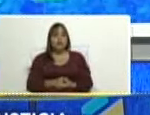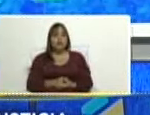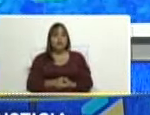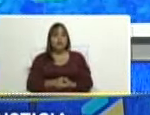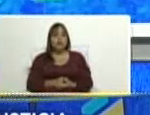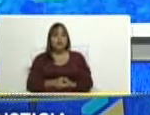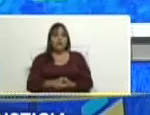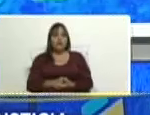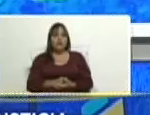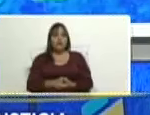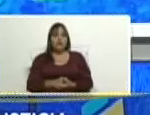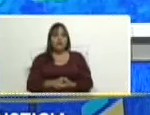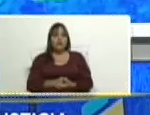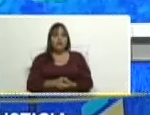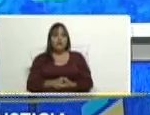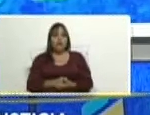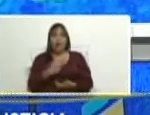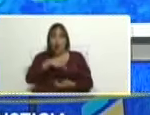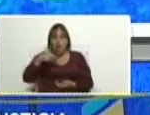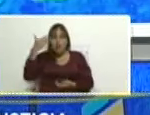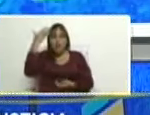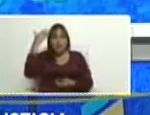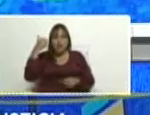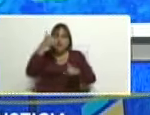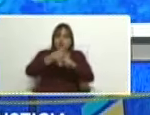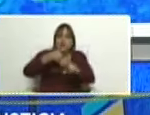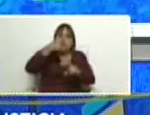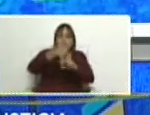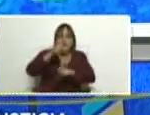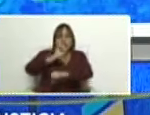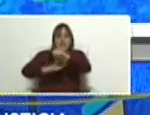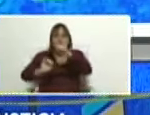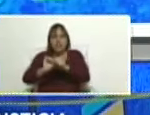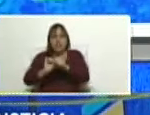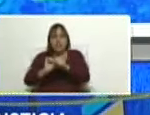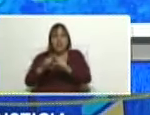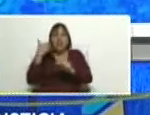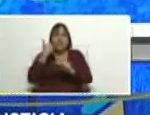A pesar de que sabíamos la lucha que había dado, que estaba dando.